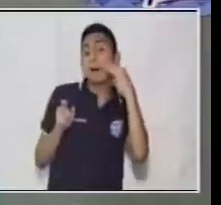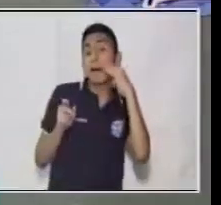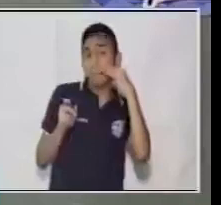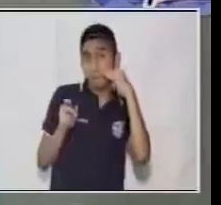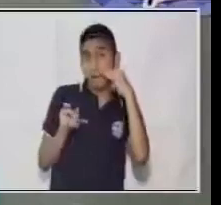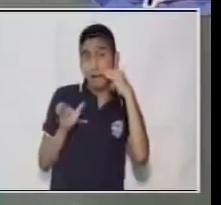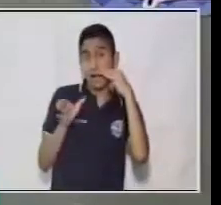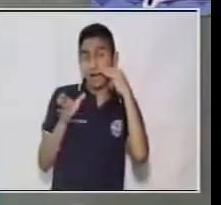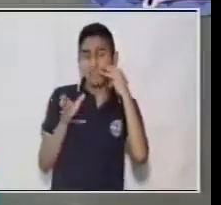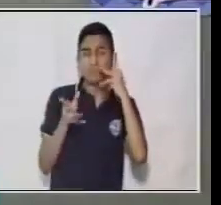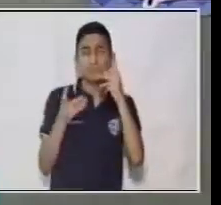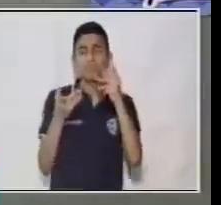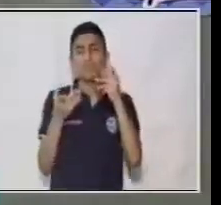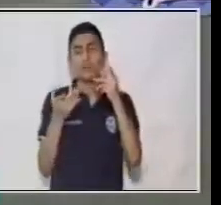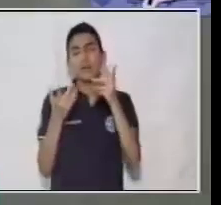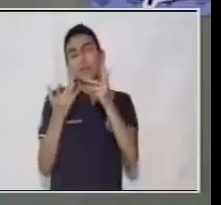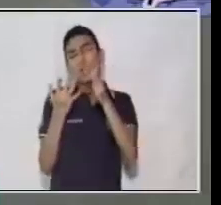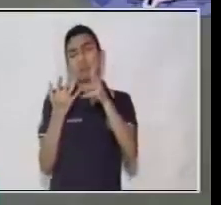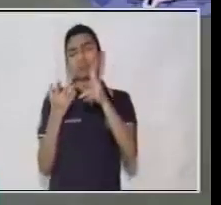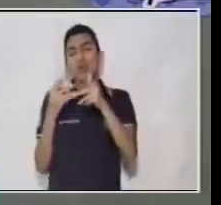al tuk-tuk para